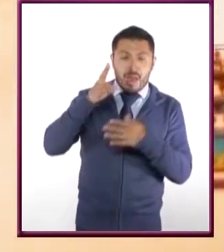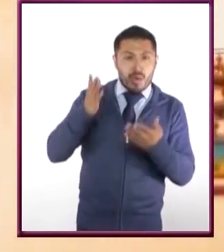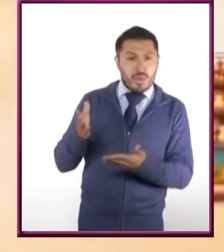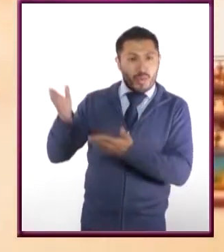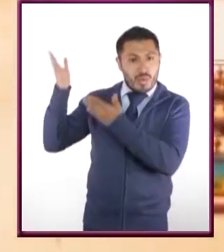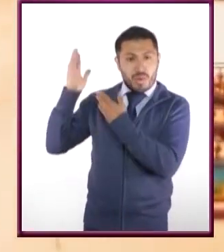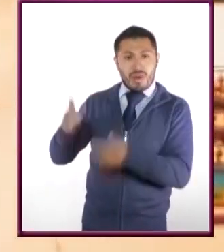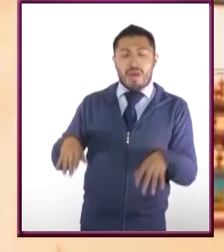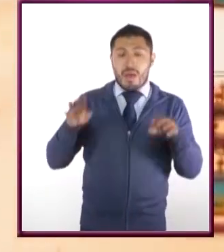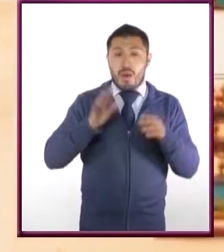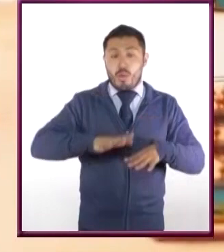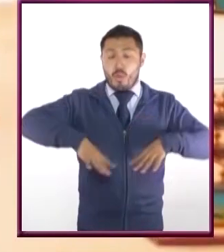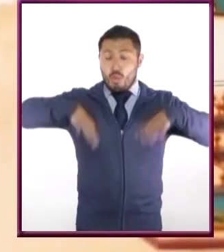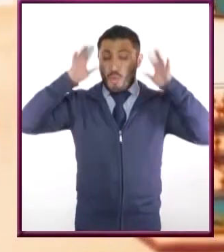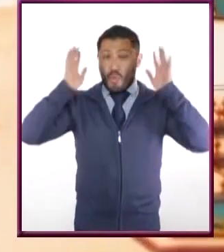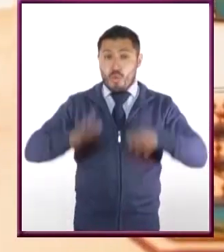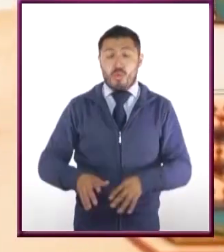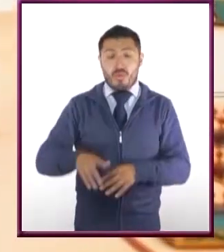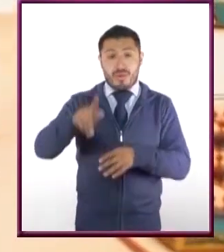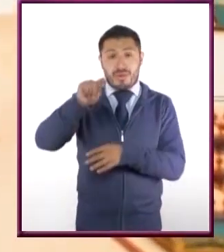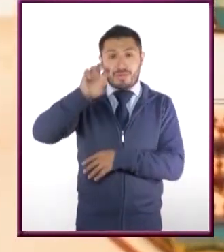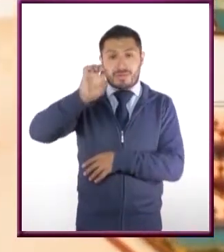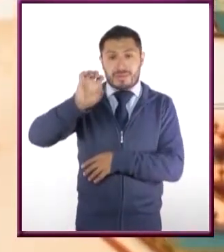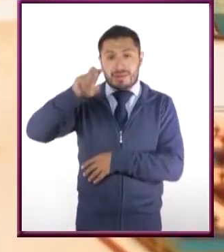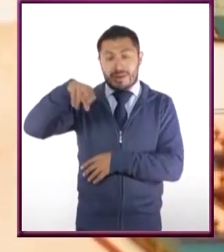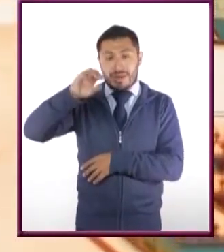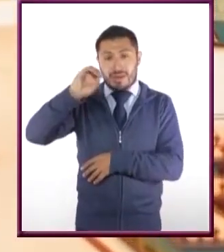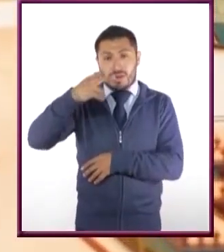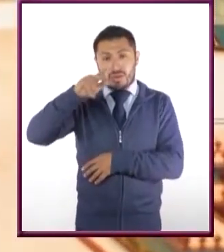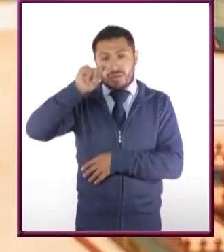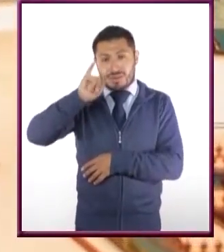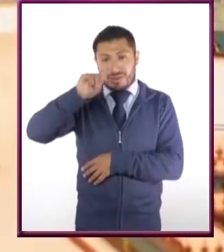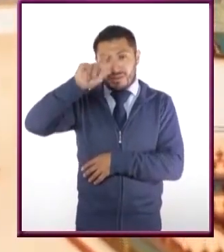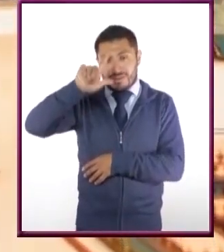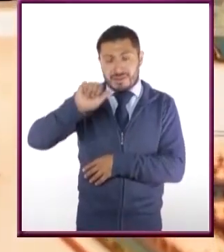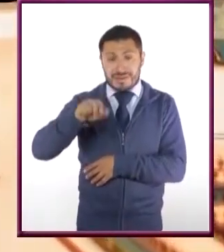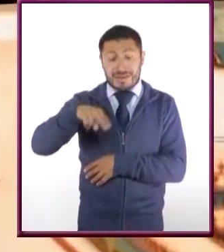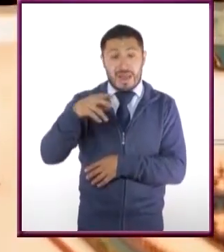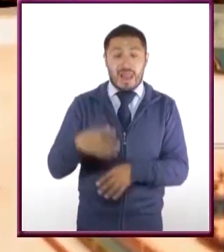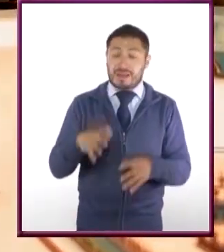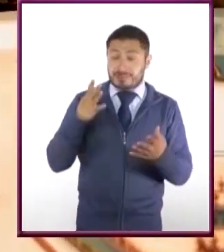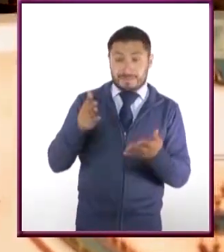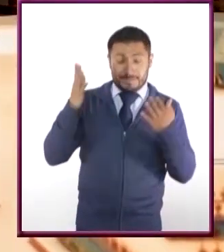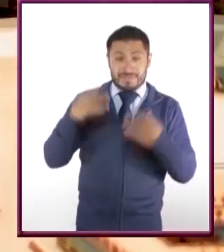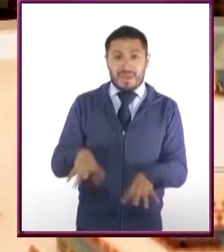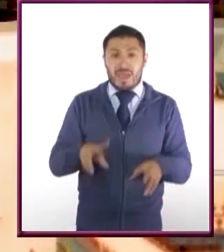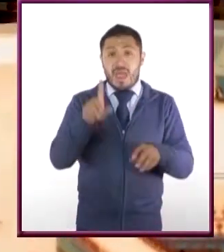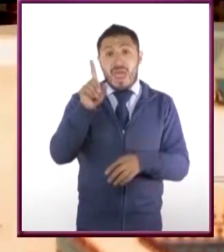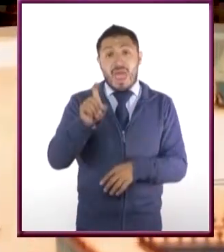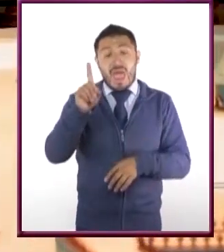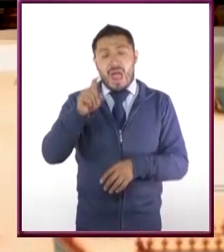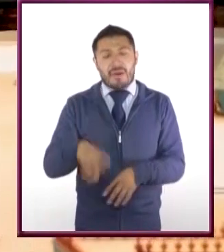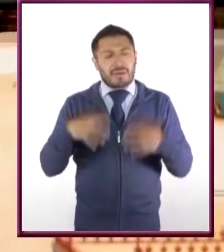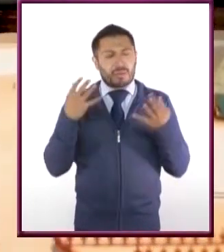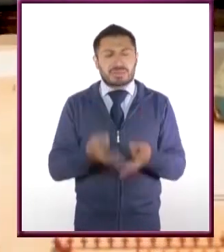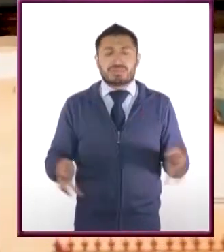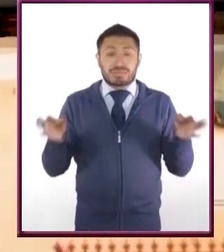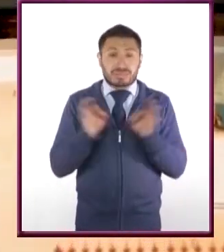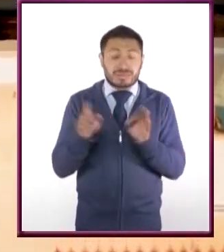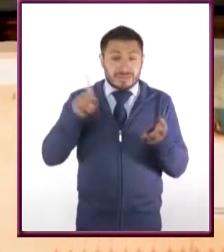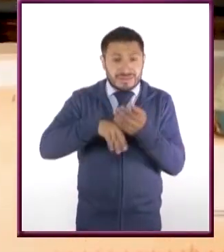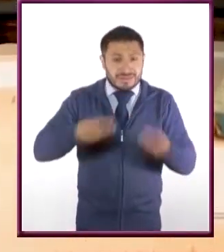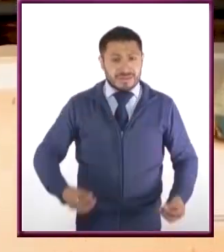la maravilla de ciudad que fue la Gran Tenochtitlan. Va muy bien con el tema de hoy, pues el agua era parte esencial en la vida de los